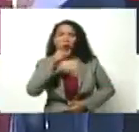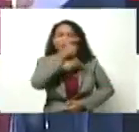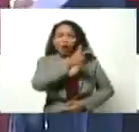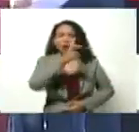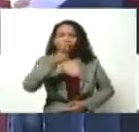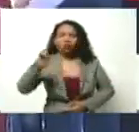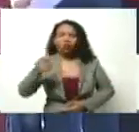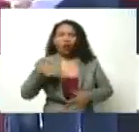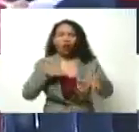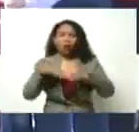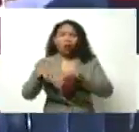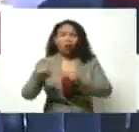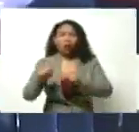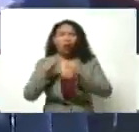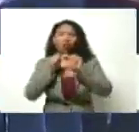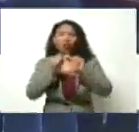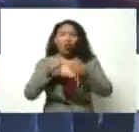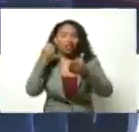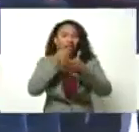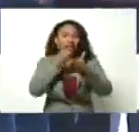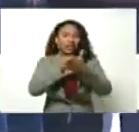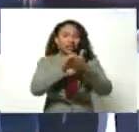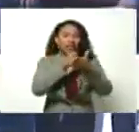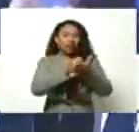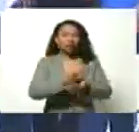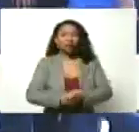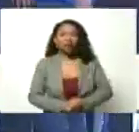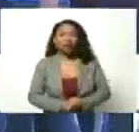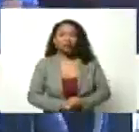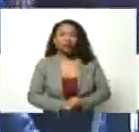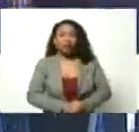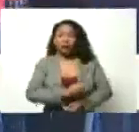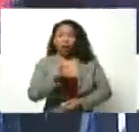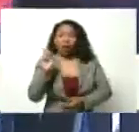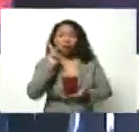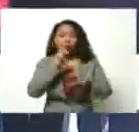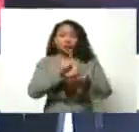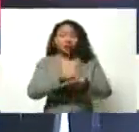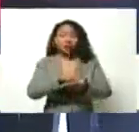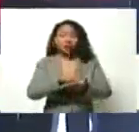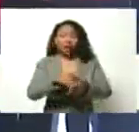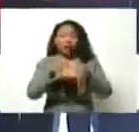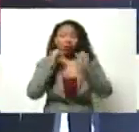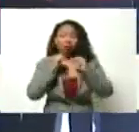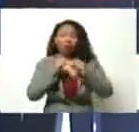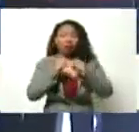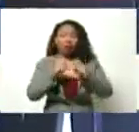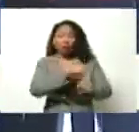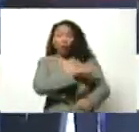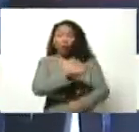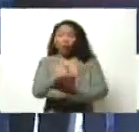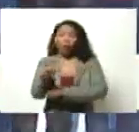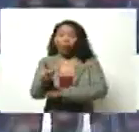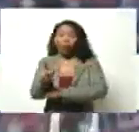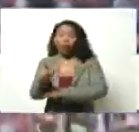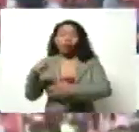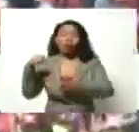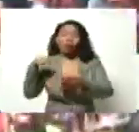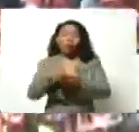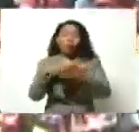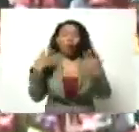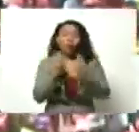el imperialismo va a seguir atacándolo ellos llegaron hasta el extremo de Ordenar el magnicidio del compañero